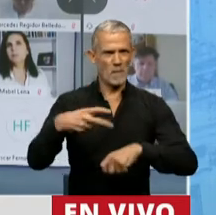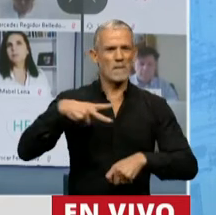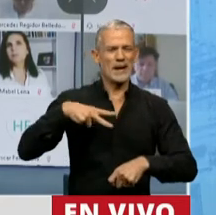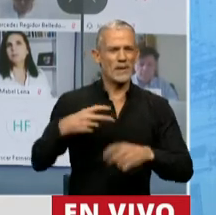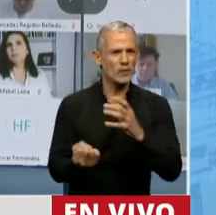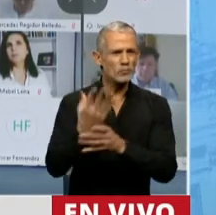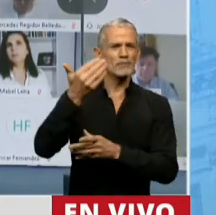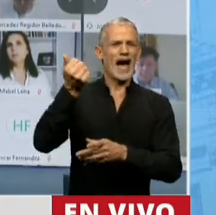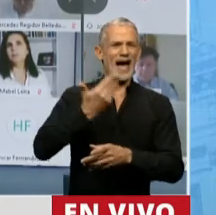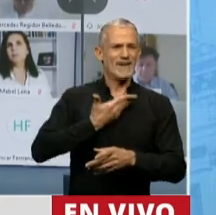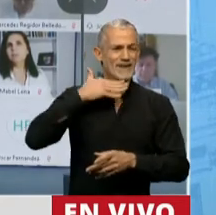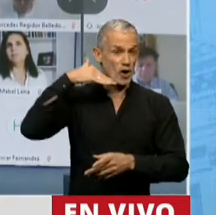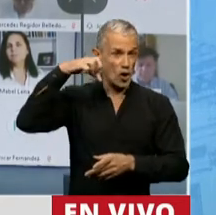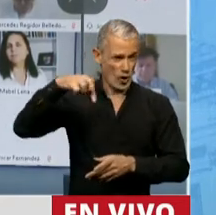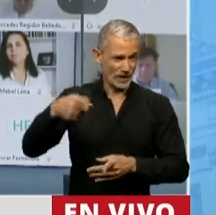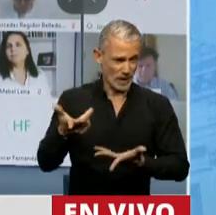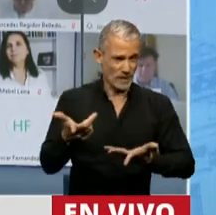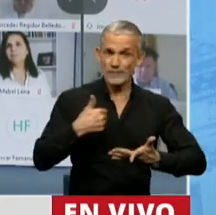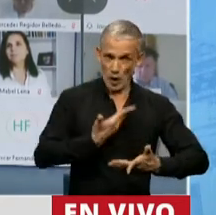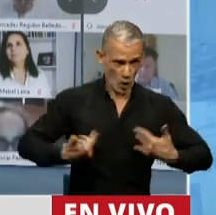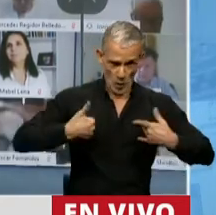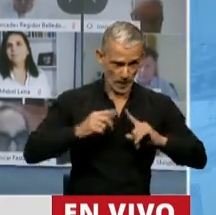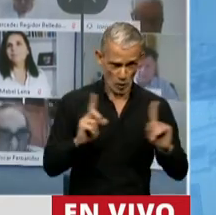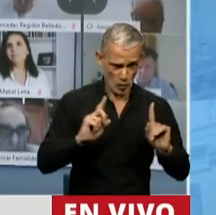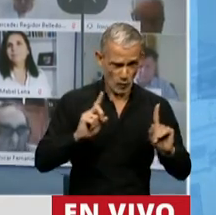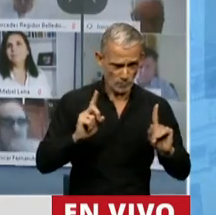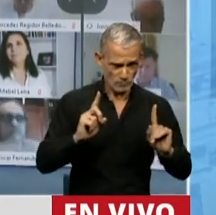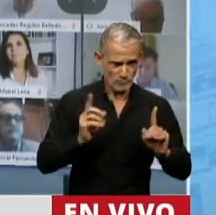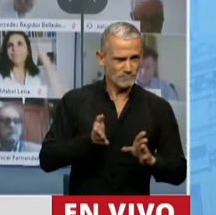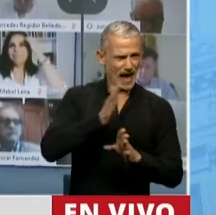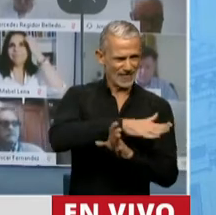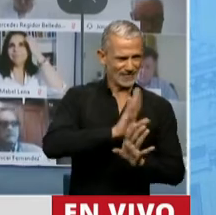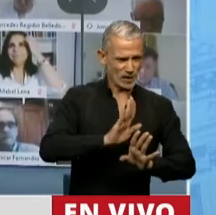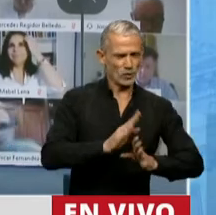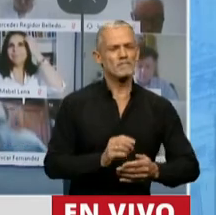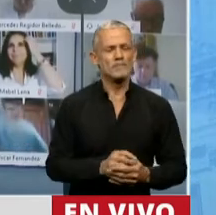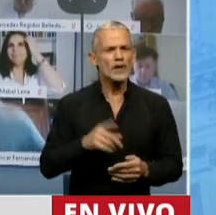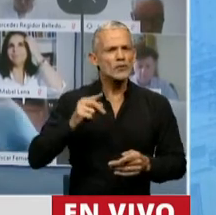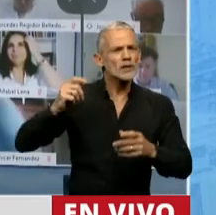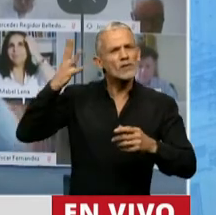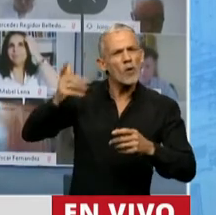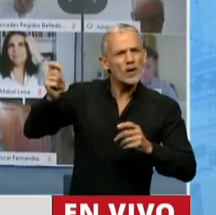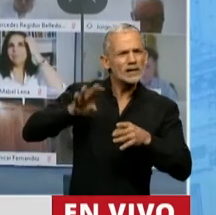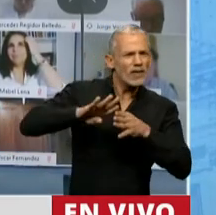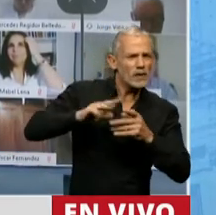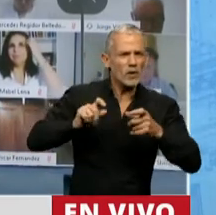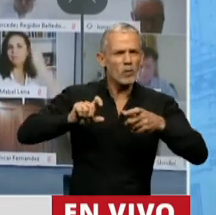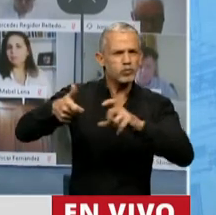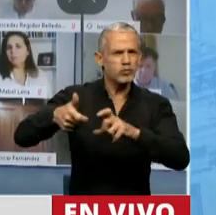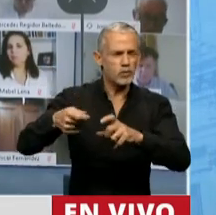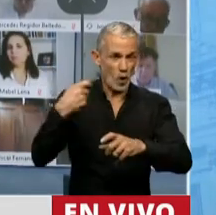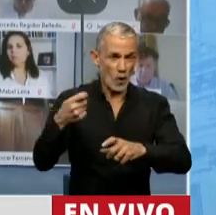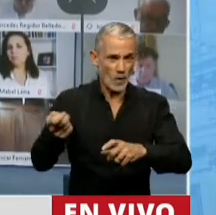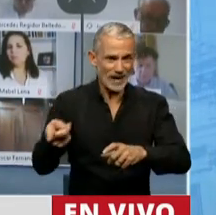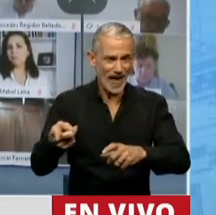las AFJP. No fue nuestro gobierno. Por eso esta reparación histórica